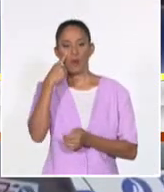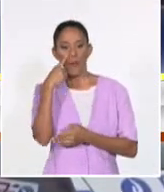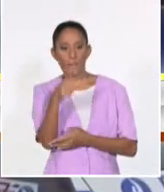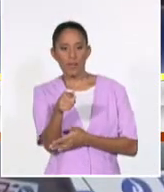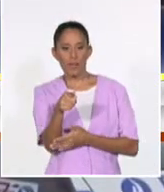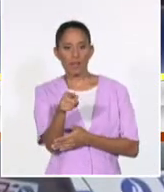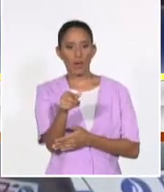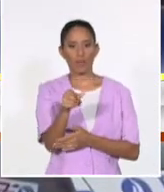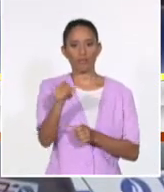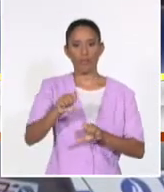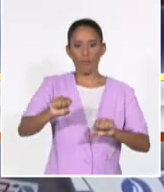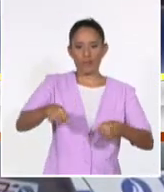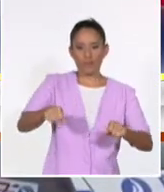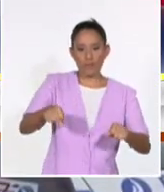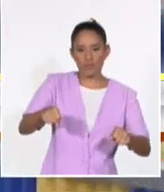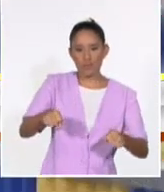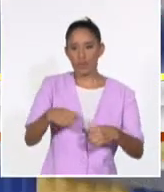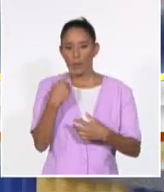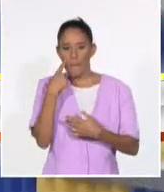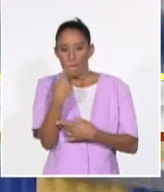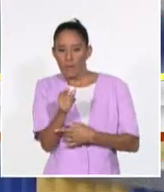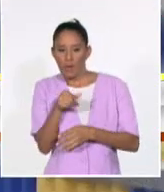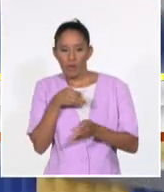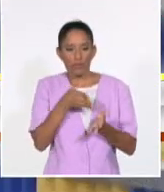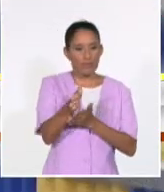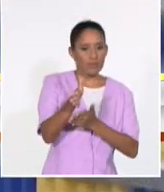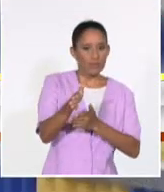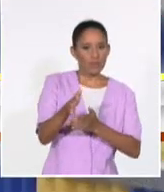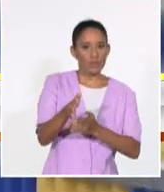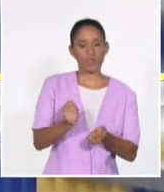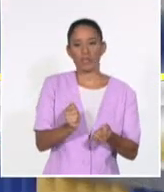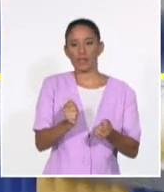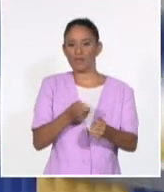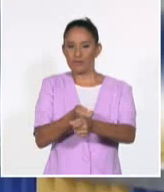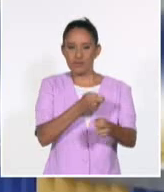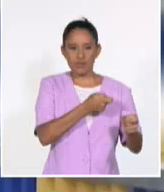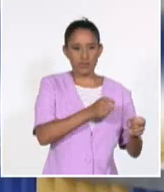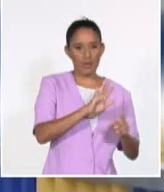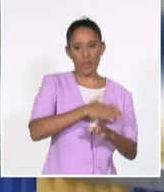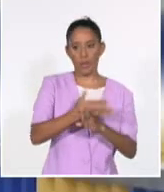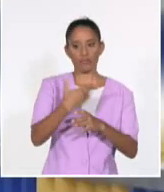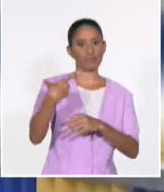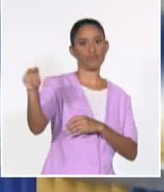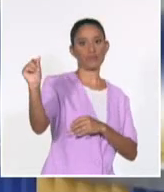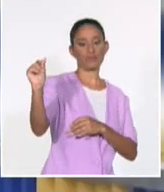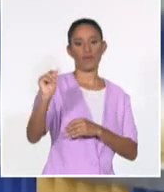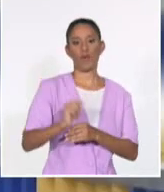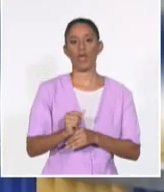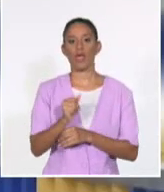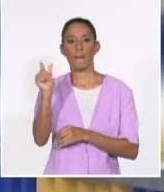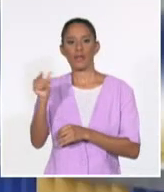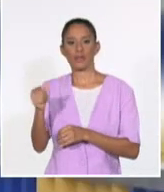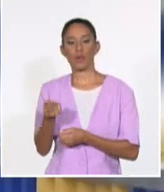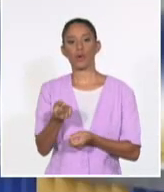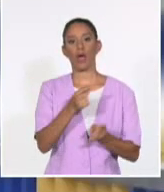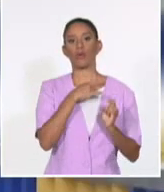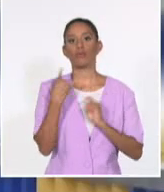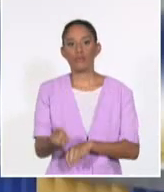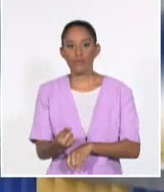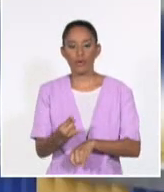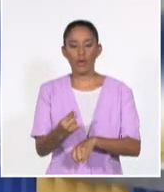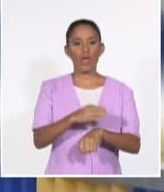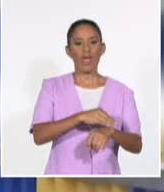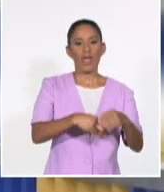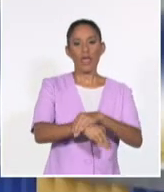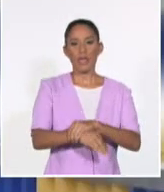una moto y abrió fuego contra un grupo de ciudadanos y luego huyó. Un tercer ciudadano sueco resultó herido. Al parecer se trataba de